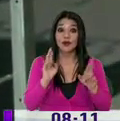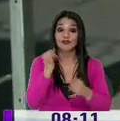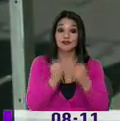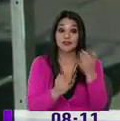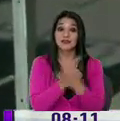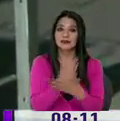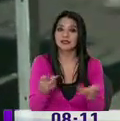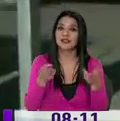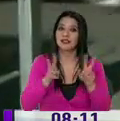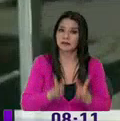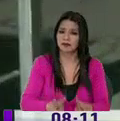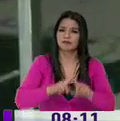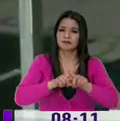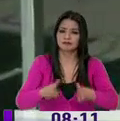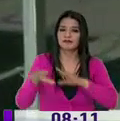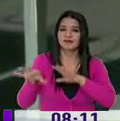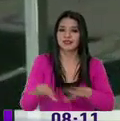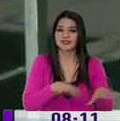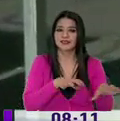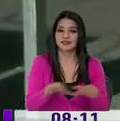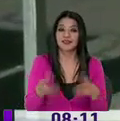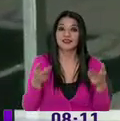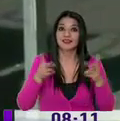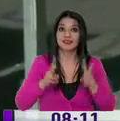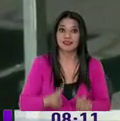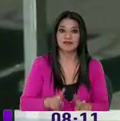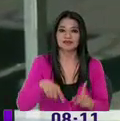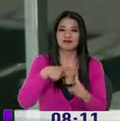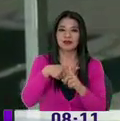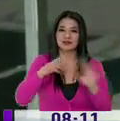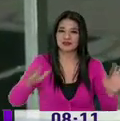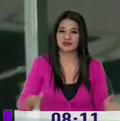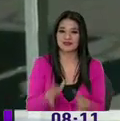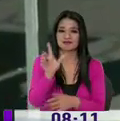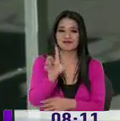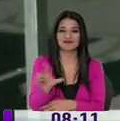también lo tengan, hagan distintas actividades y lleguemos recargados de energía el lunes. Roberto, ustedes continúan con...